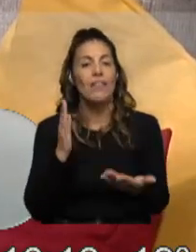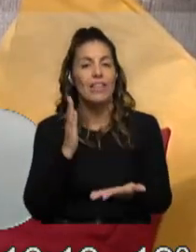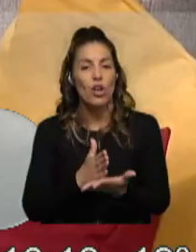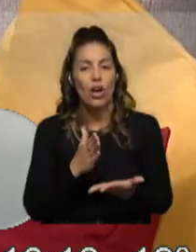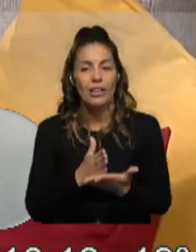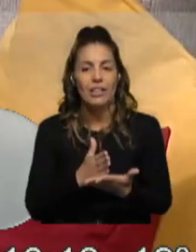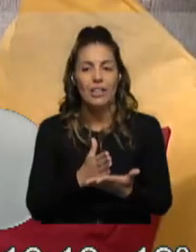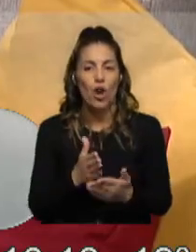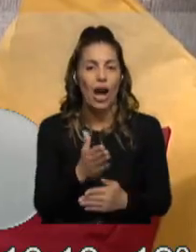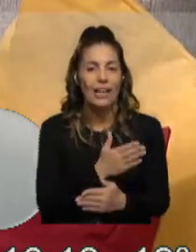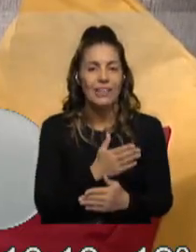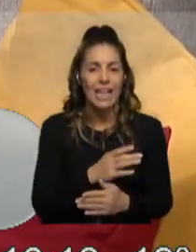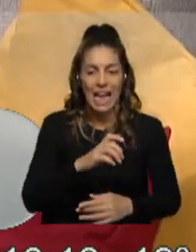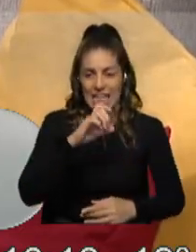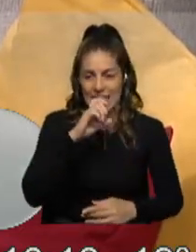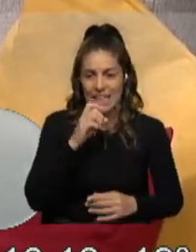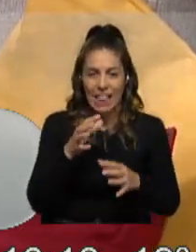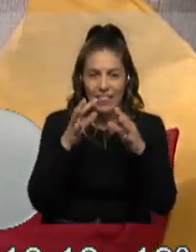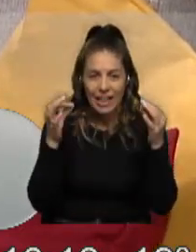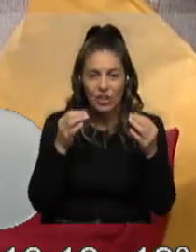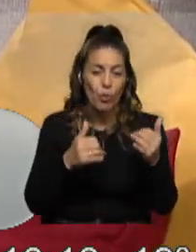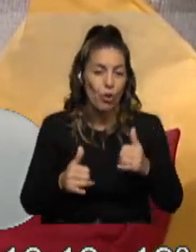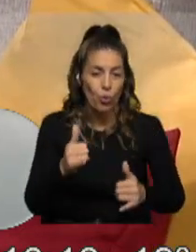antes de empezar la agresividad de gatos por juego,